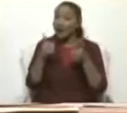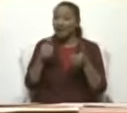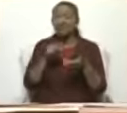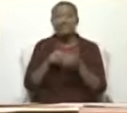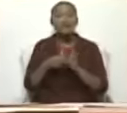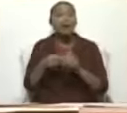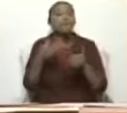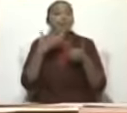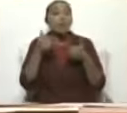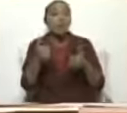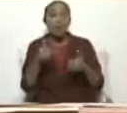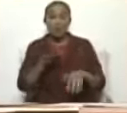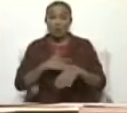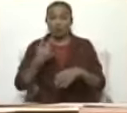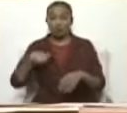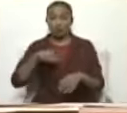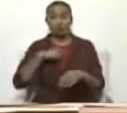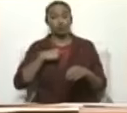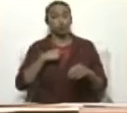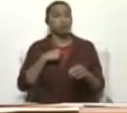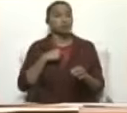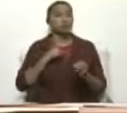emocionados desde el Partido